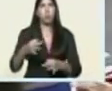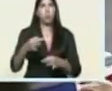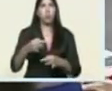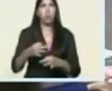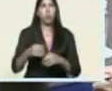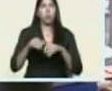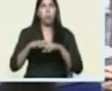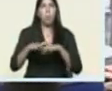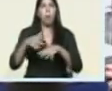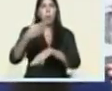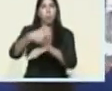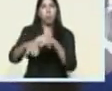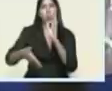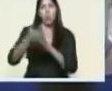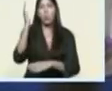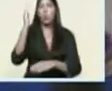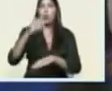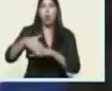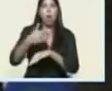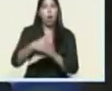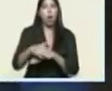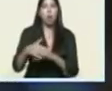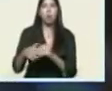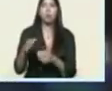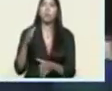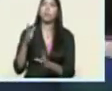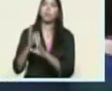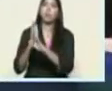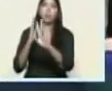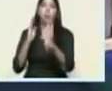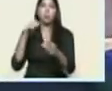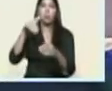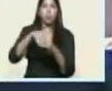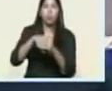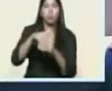a elegir a su alcalde, a elegir a su alcaldesa.